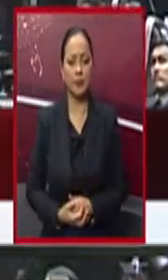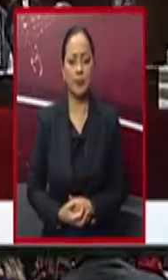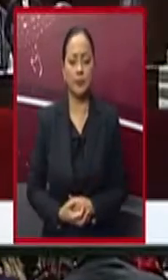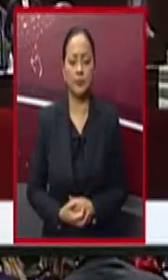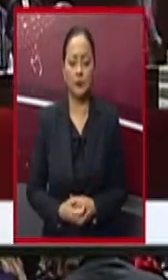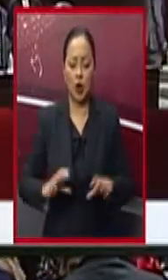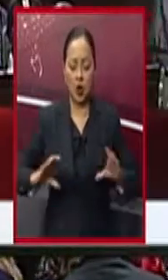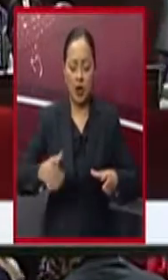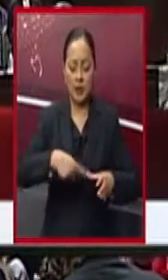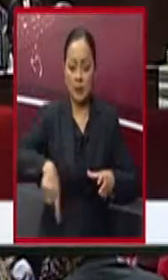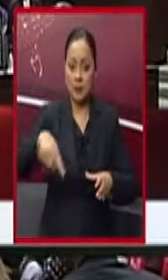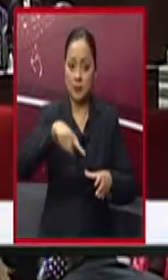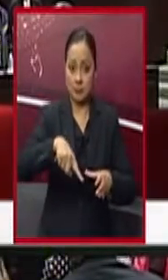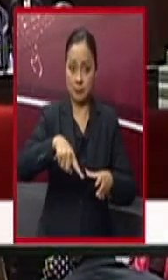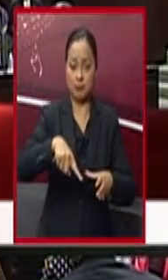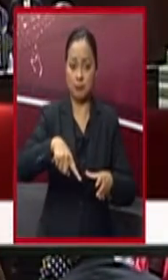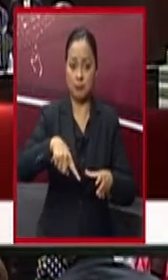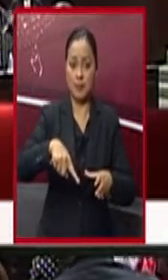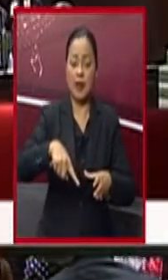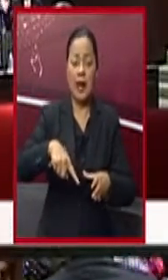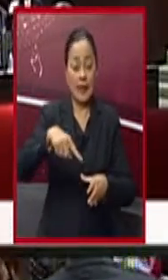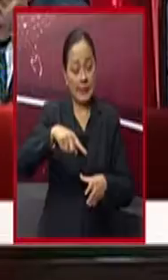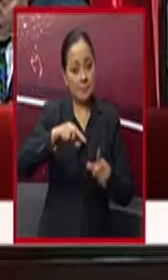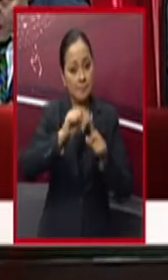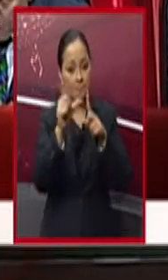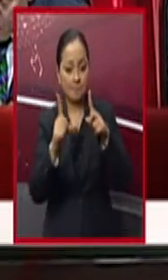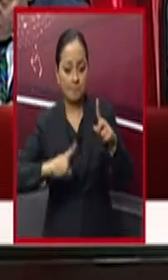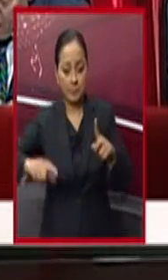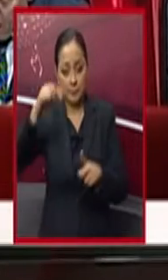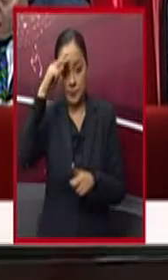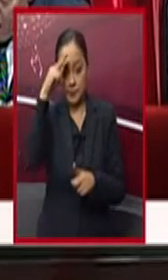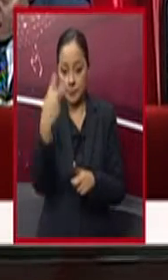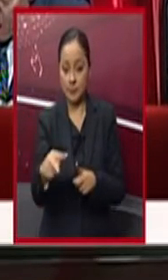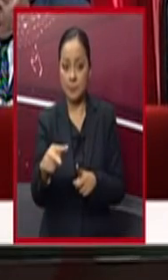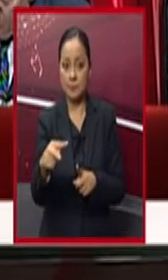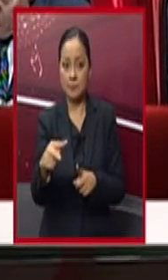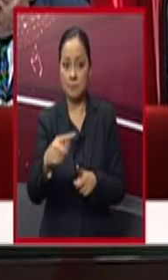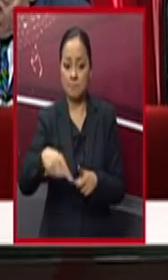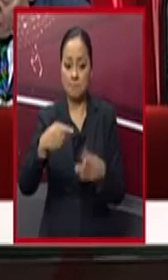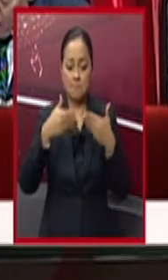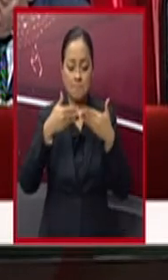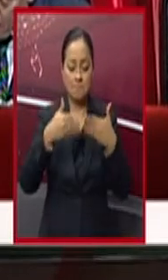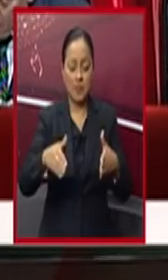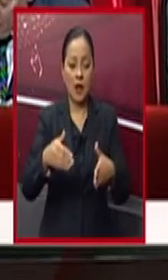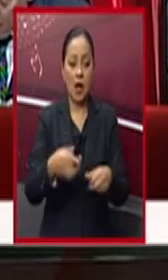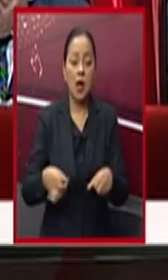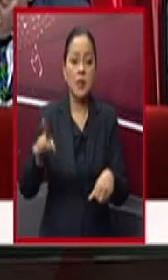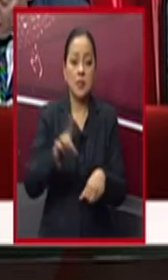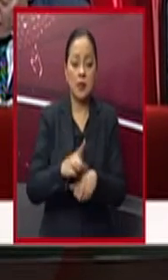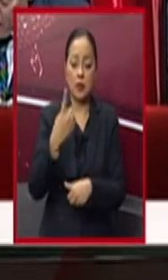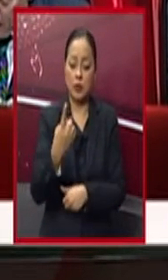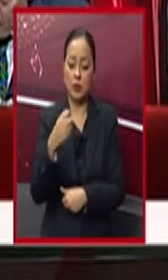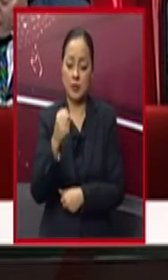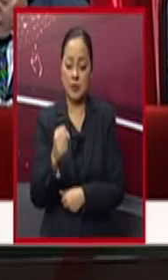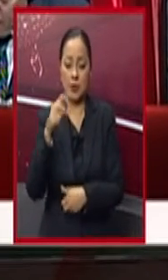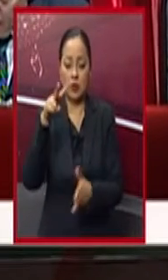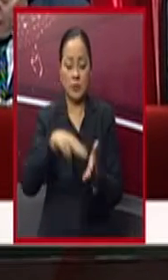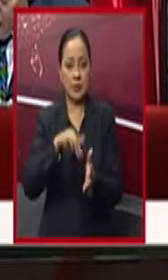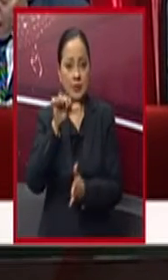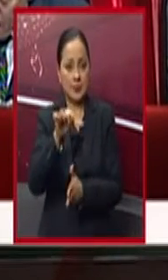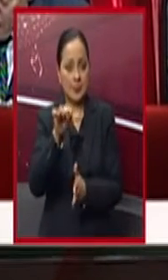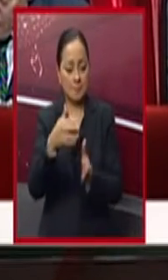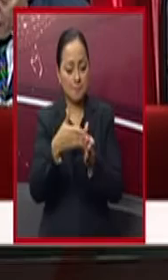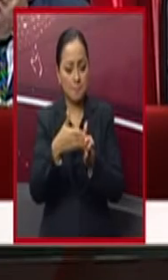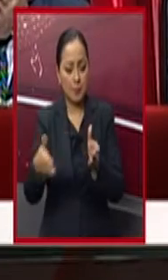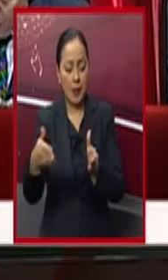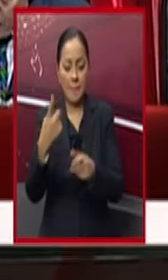El Congreso General de los Estados Unidos Mexicanos abre hoy, 1 de septiembre de 2016,